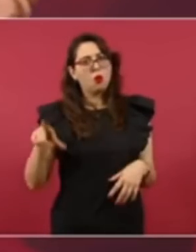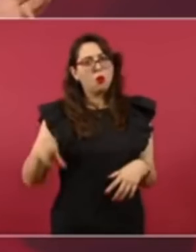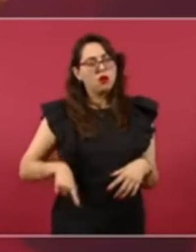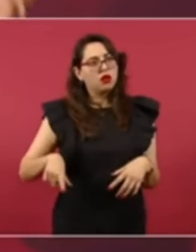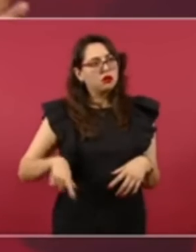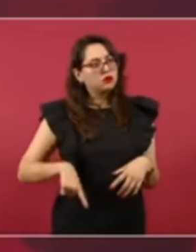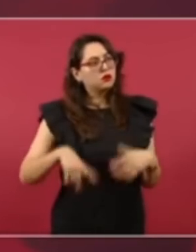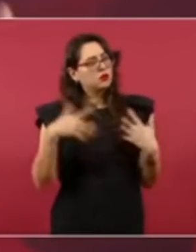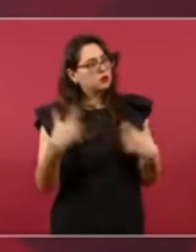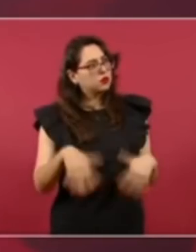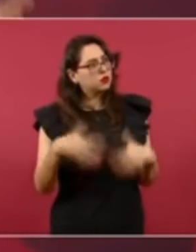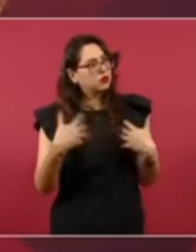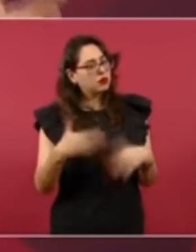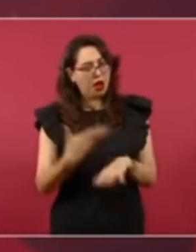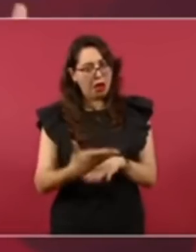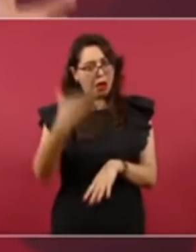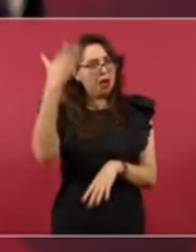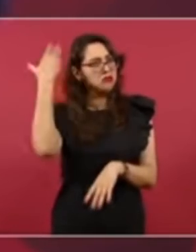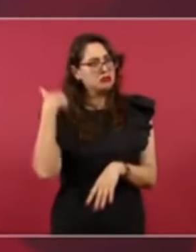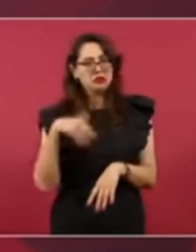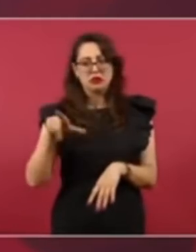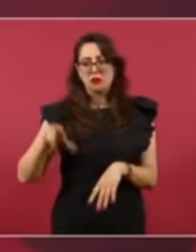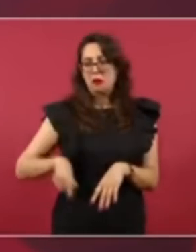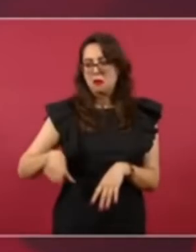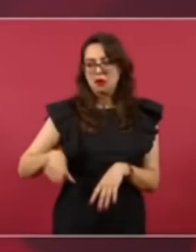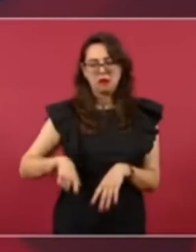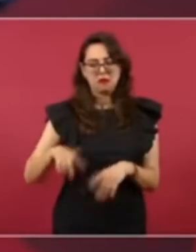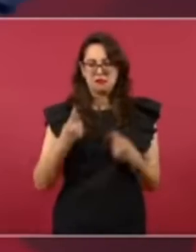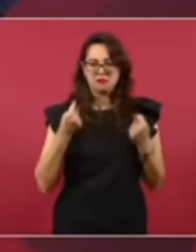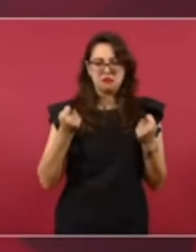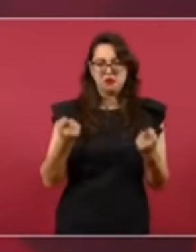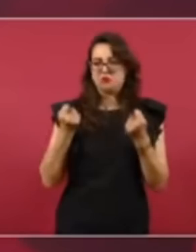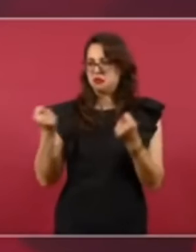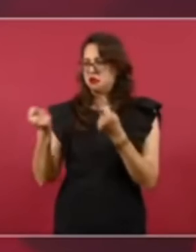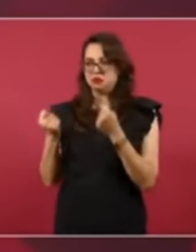24, 25 mil kilómetros de vías férreas que se habían hecho